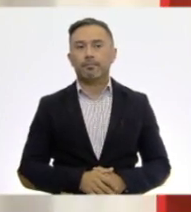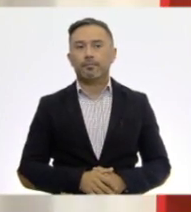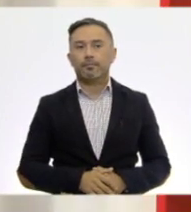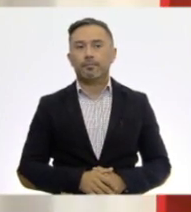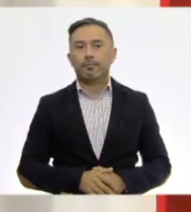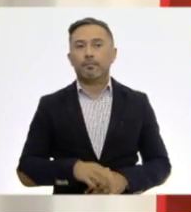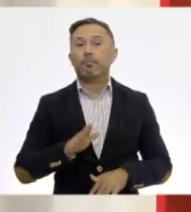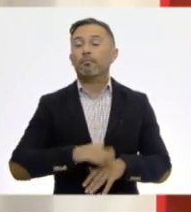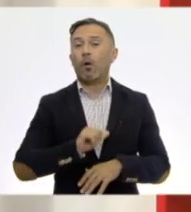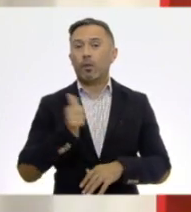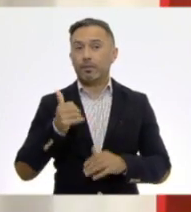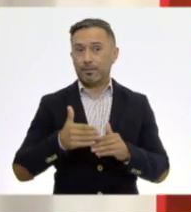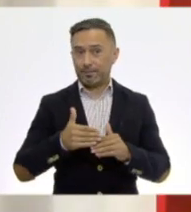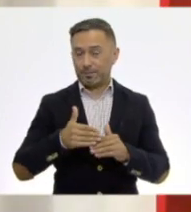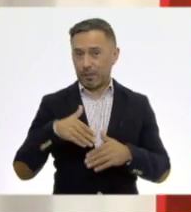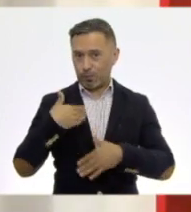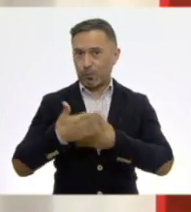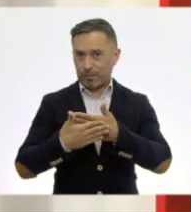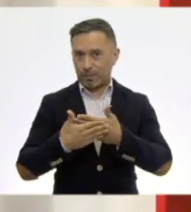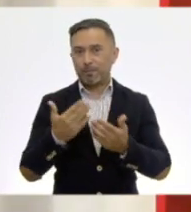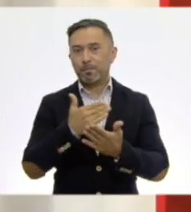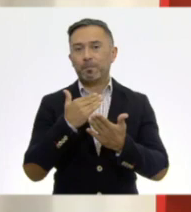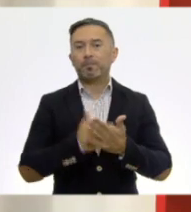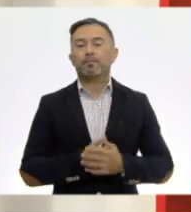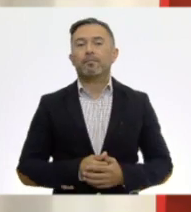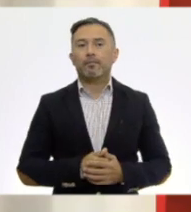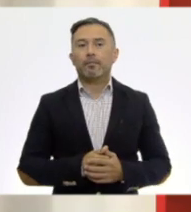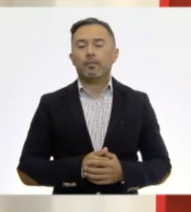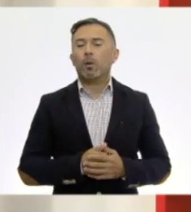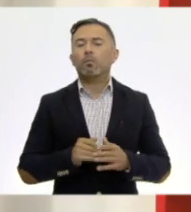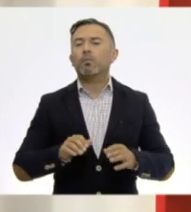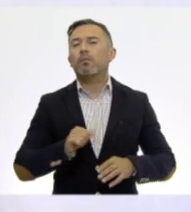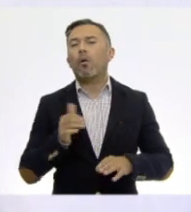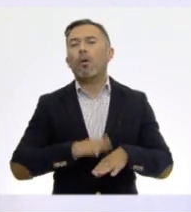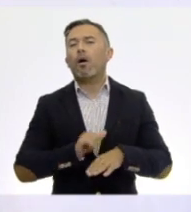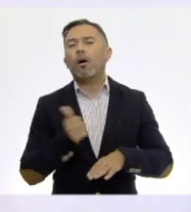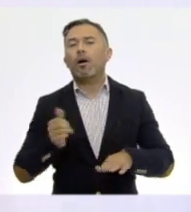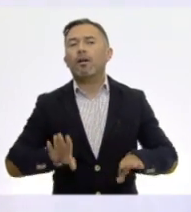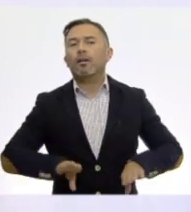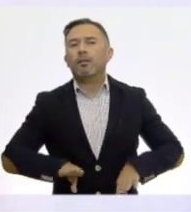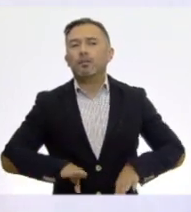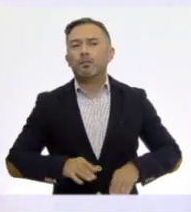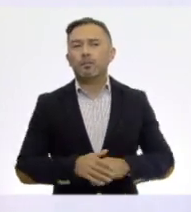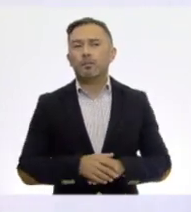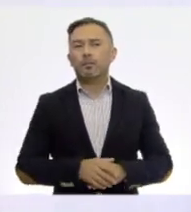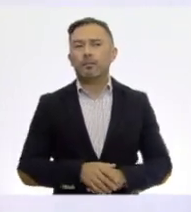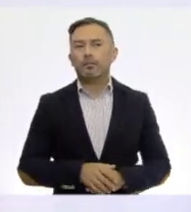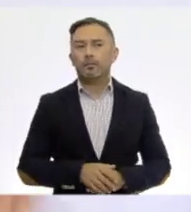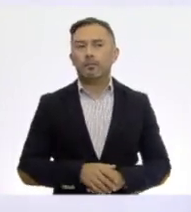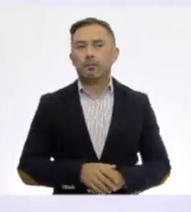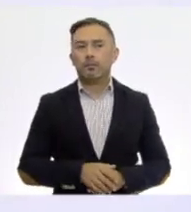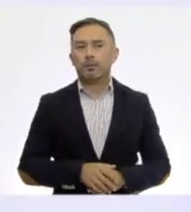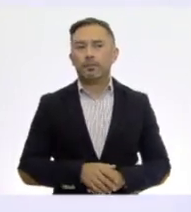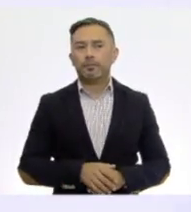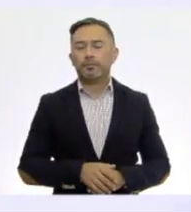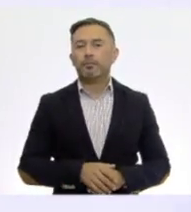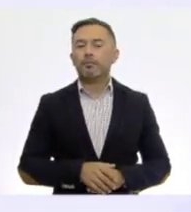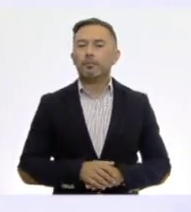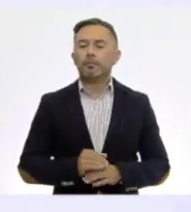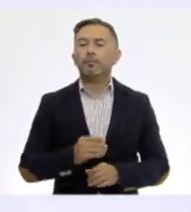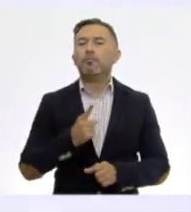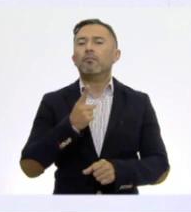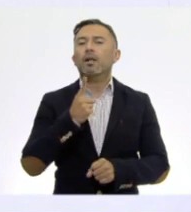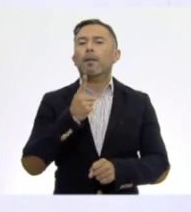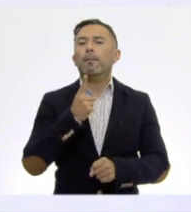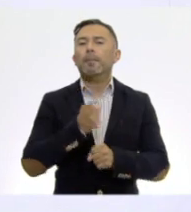la siguiente. ¿Cuáles son las características de la siguiente figura? Pégalo para que las niñas y los niños puedan observarlo. Ya tenemos la primera figura,